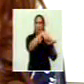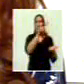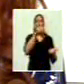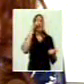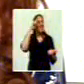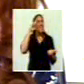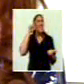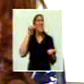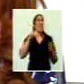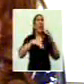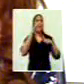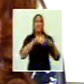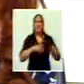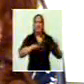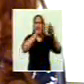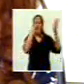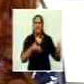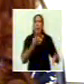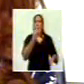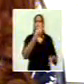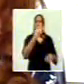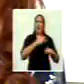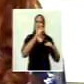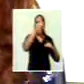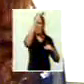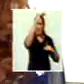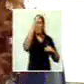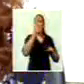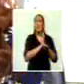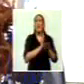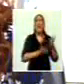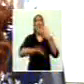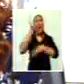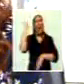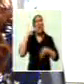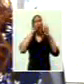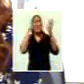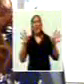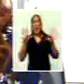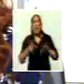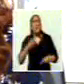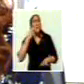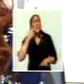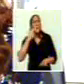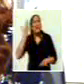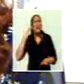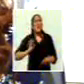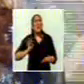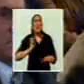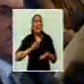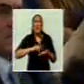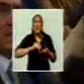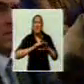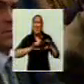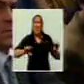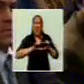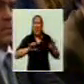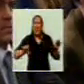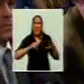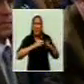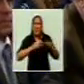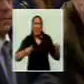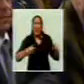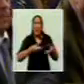pisos de Cerela que reemplaza a un edificio de adobe, de adobe, ni siquiera de ladrillos,